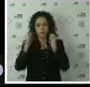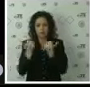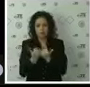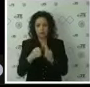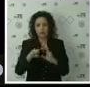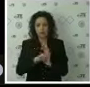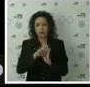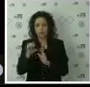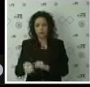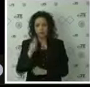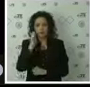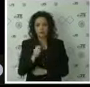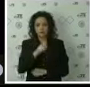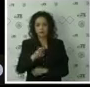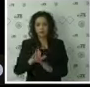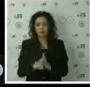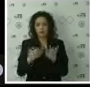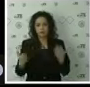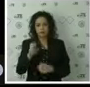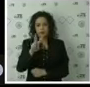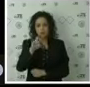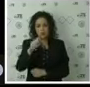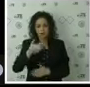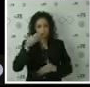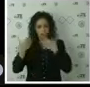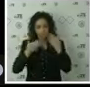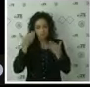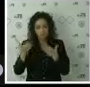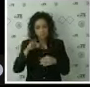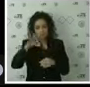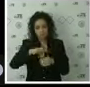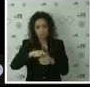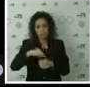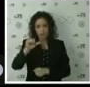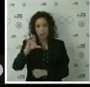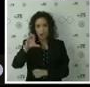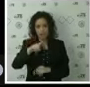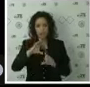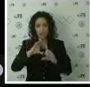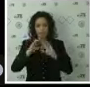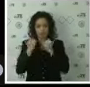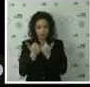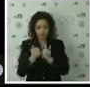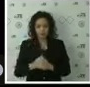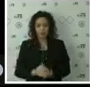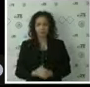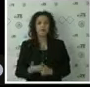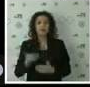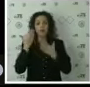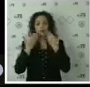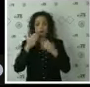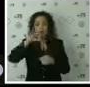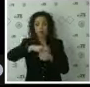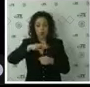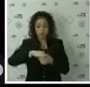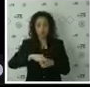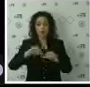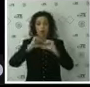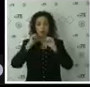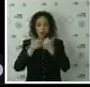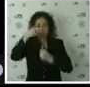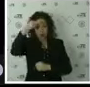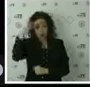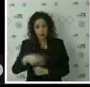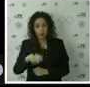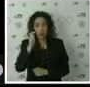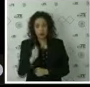Consejo Asesor de la Revista Mexicana de Estudios Electorales AC, la Sociedad Mexicana de Estudios Electorales, la Asociación Mexicana